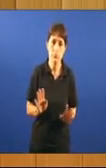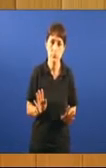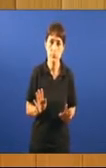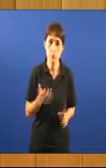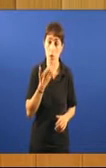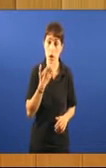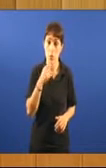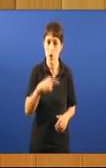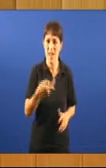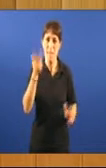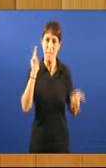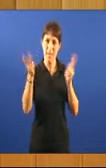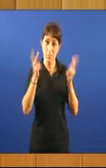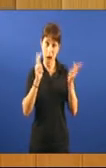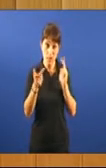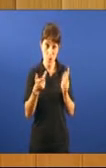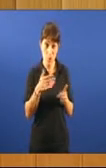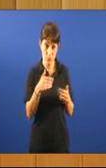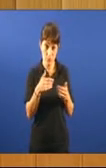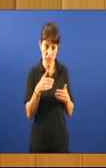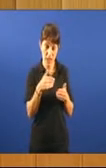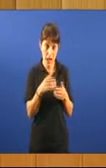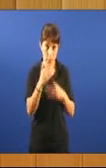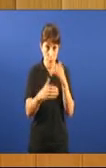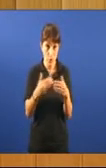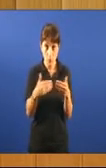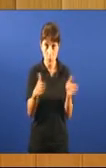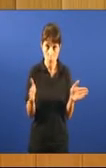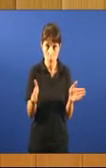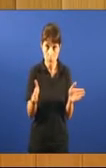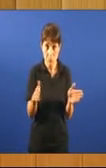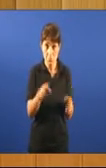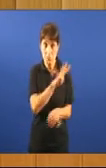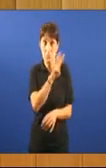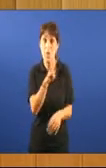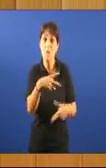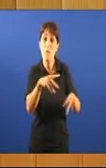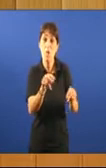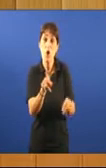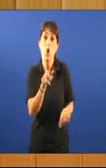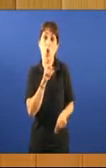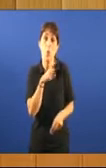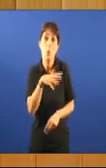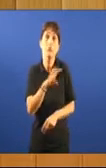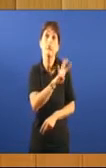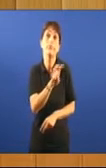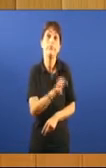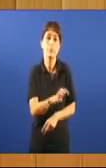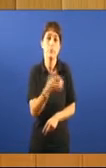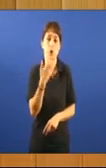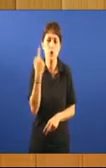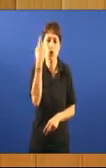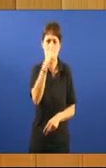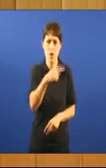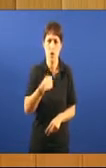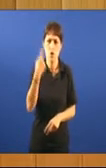en Euskadi. Pero do que estou certo é de Cataluña e Euskadi terán tamén máis cedo que